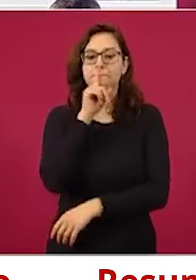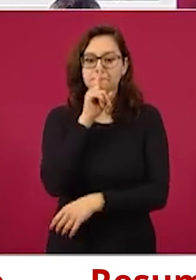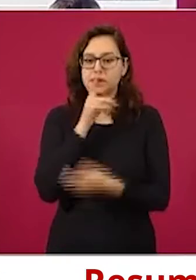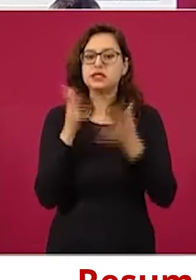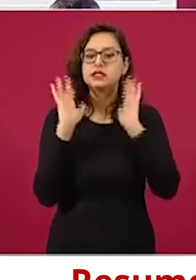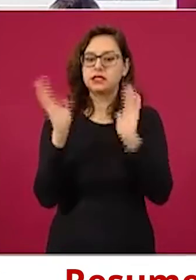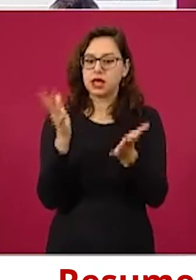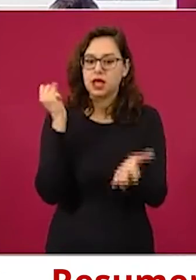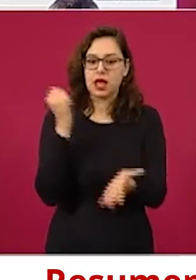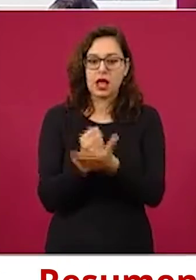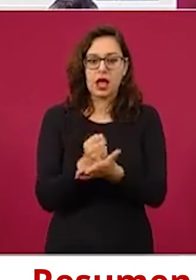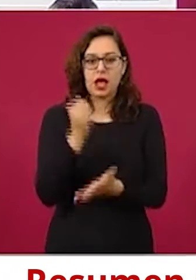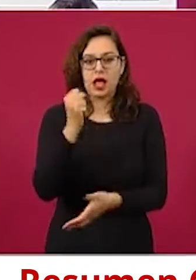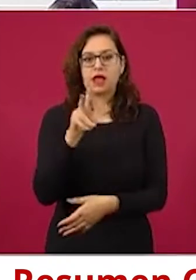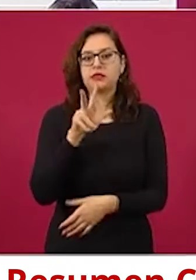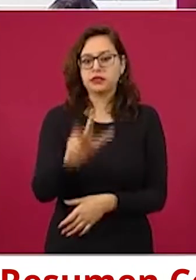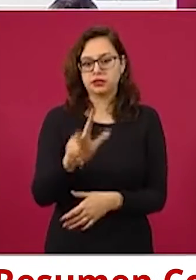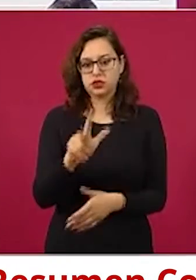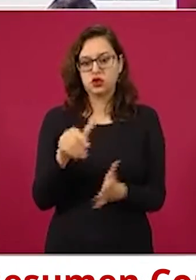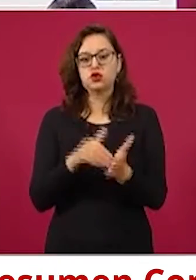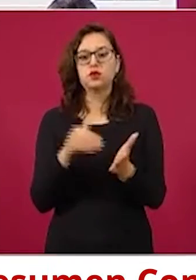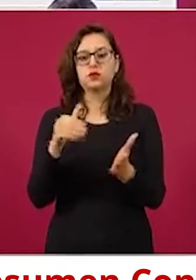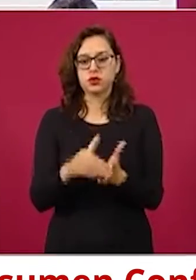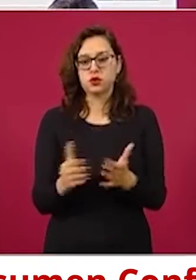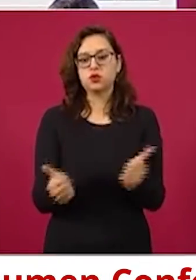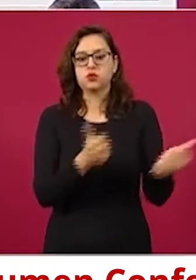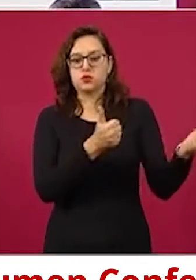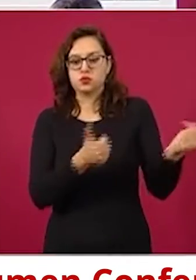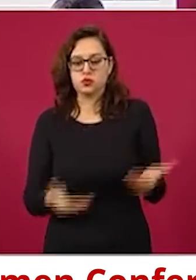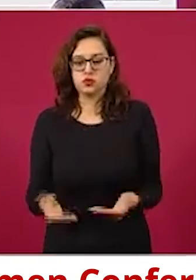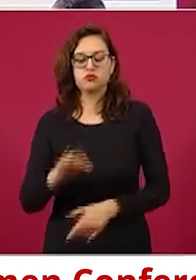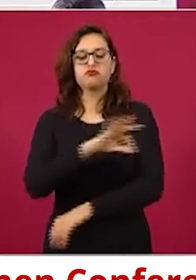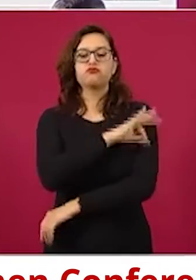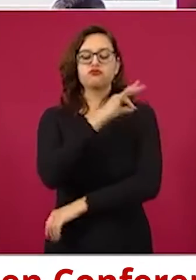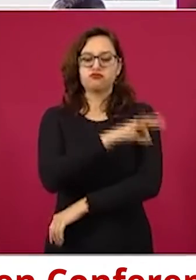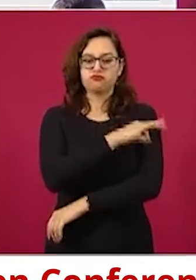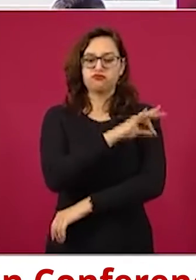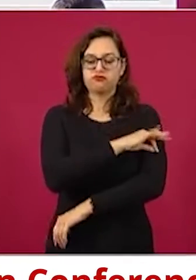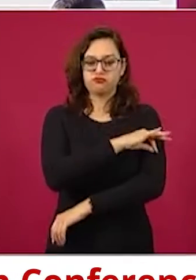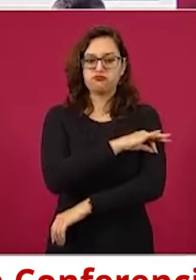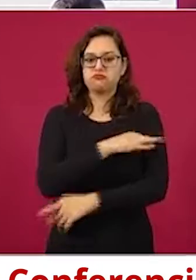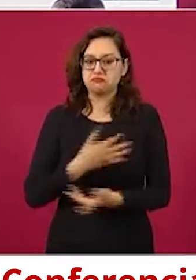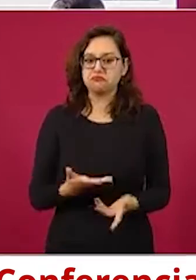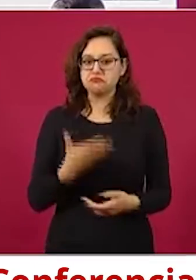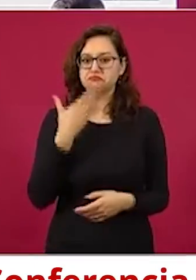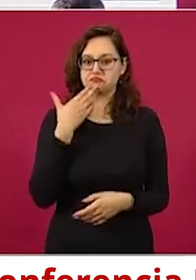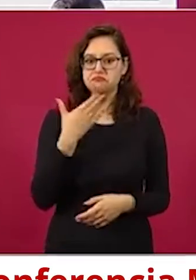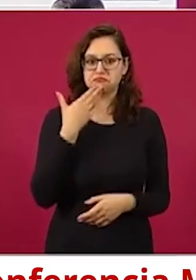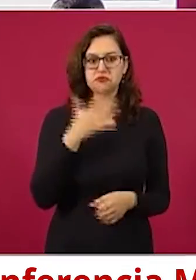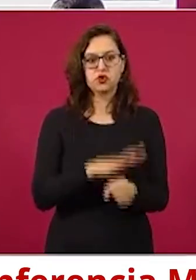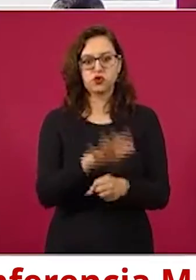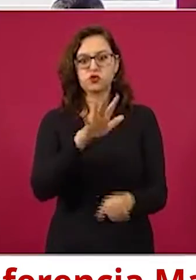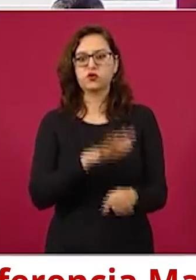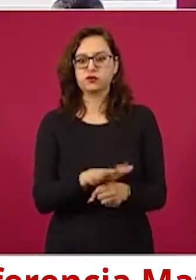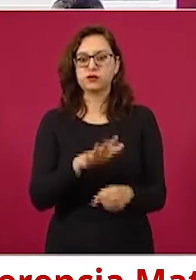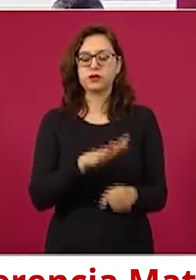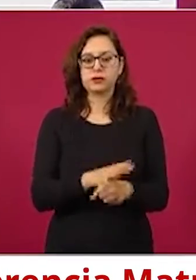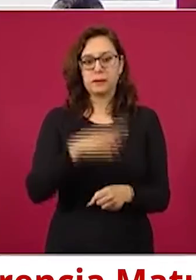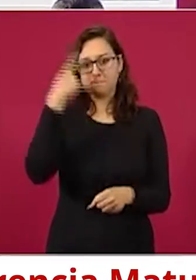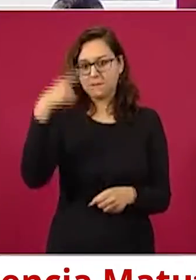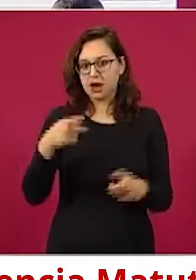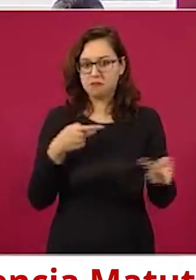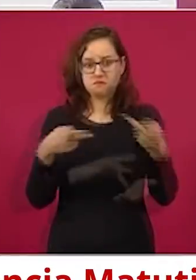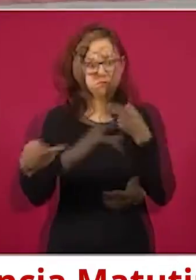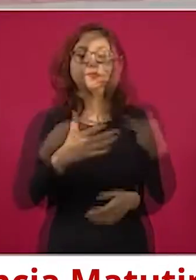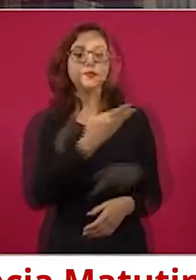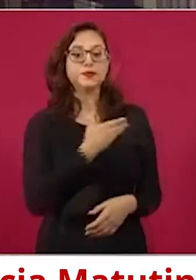aprobó por el presidente de la República, con lo que estaremos muy cerca de los números que se necesitan para toda la estrategia presentada.